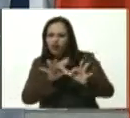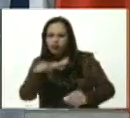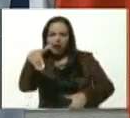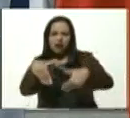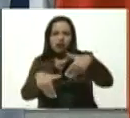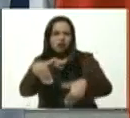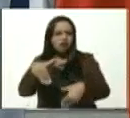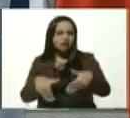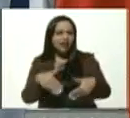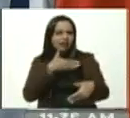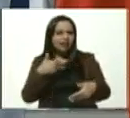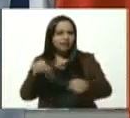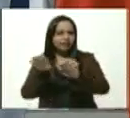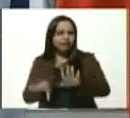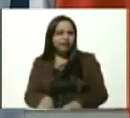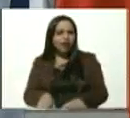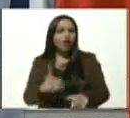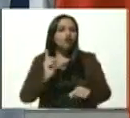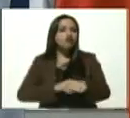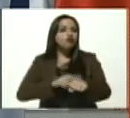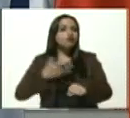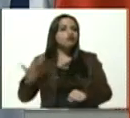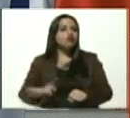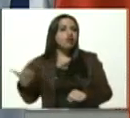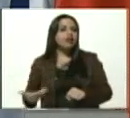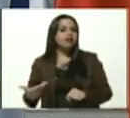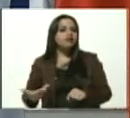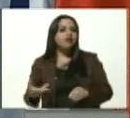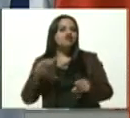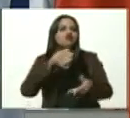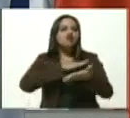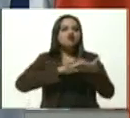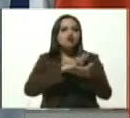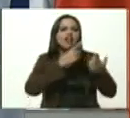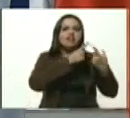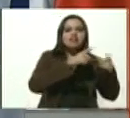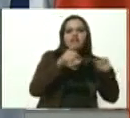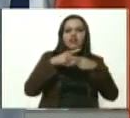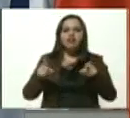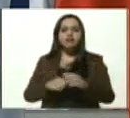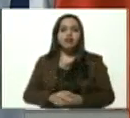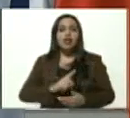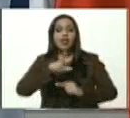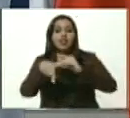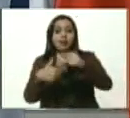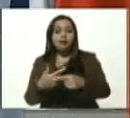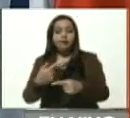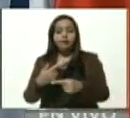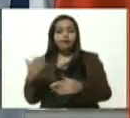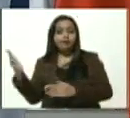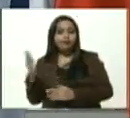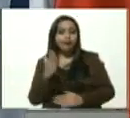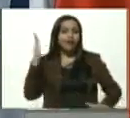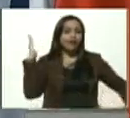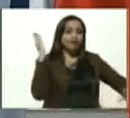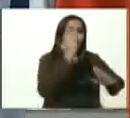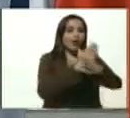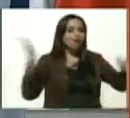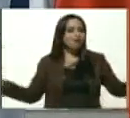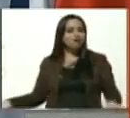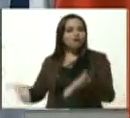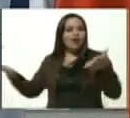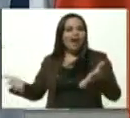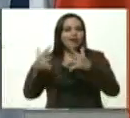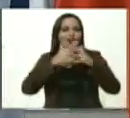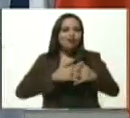momento estelar para dirimir las diferencias. Luego vivimos las medidas coercitivas impulsadas por los Estados Unidos